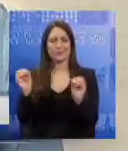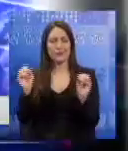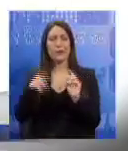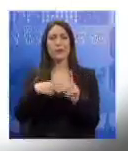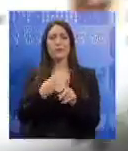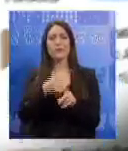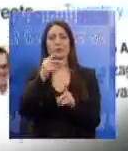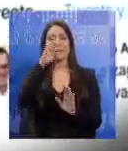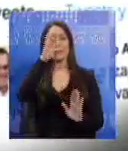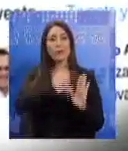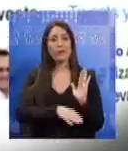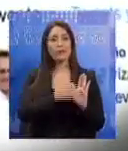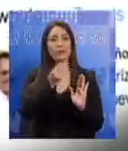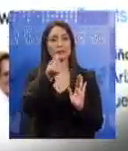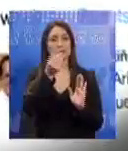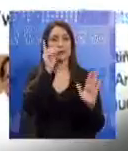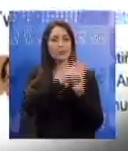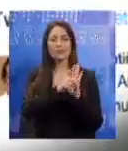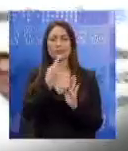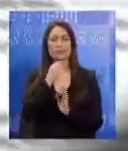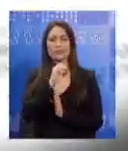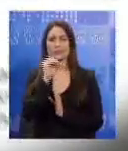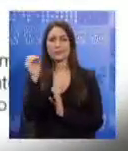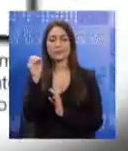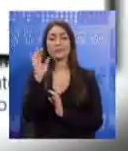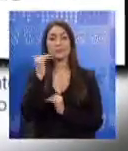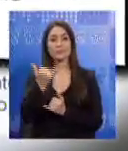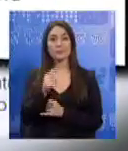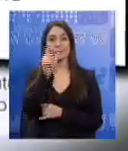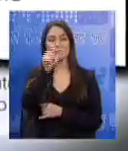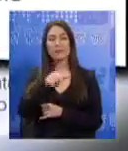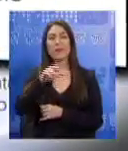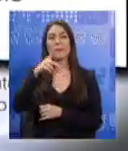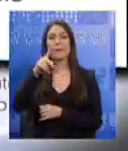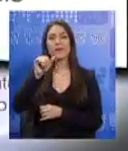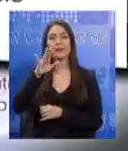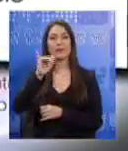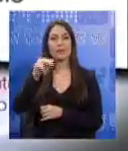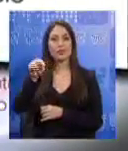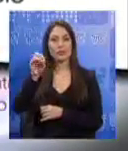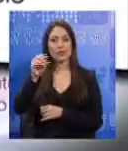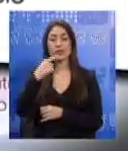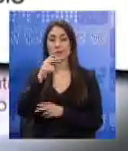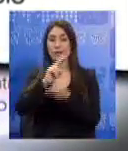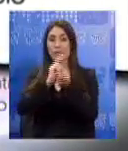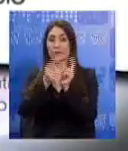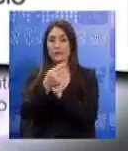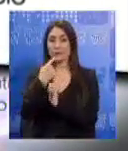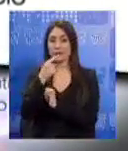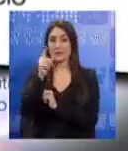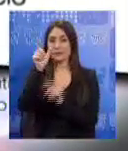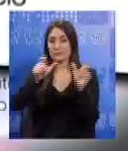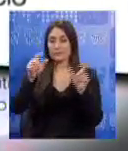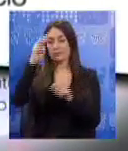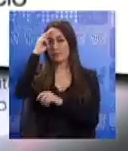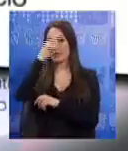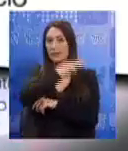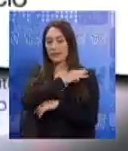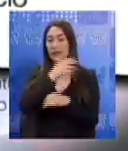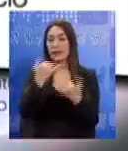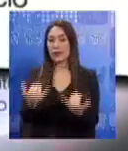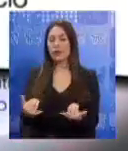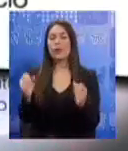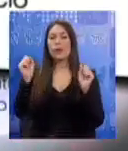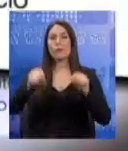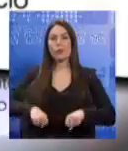retiro. A través de su cuenta de Twitter, el ministro de Defensa, Ricardo Patiño, explicó que el proyecto de reformas enviado dice que los militares y policías actuales